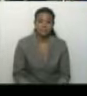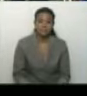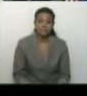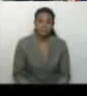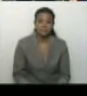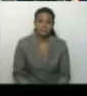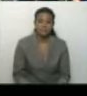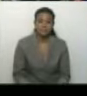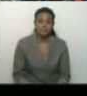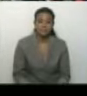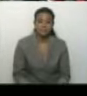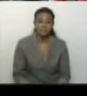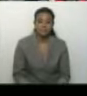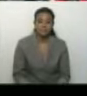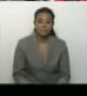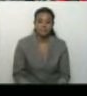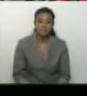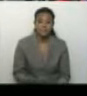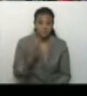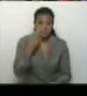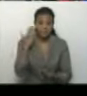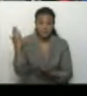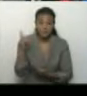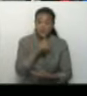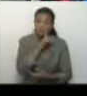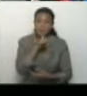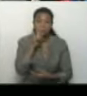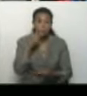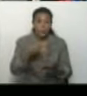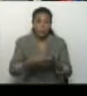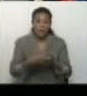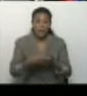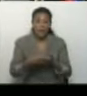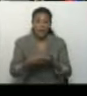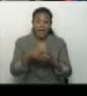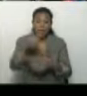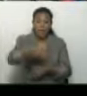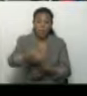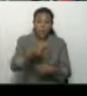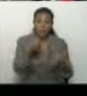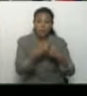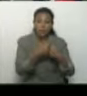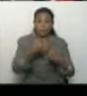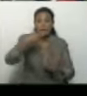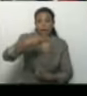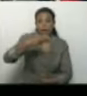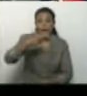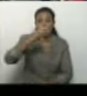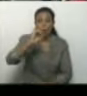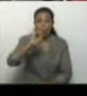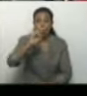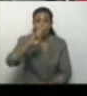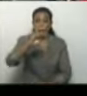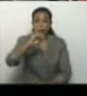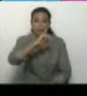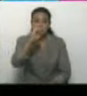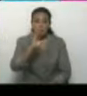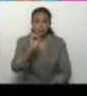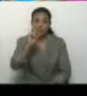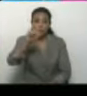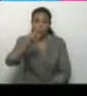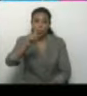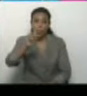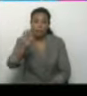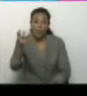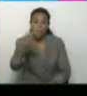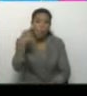El horizonte se amplía. Sí, el juego de este año era llamado Horizontes de Hidrógeno, haciendo alusión a este mismo reto de